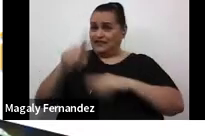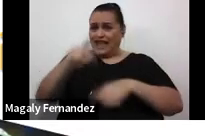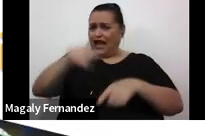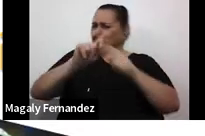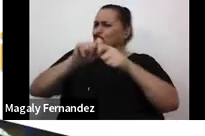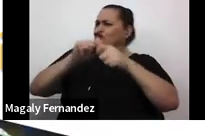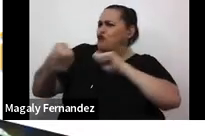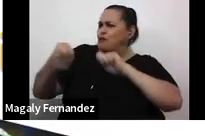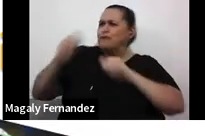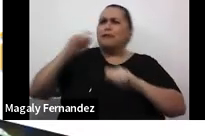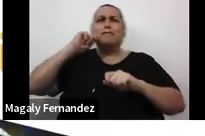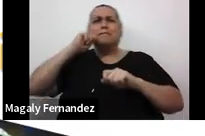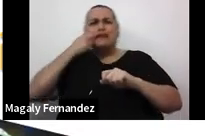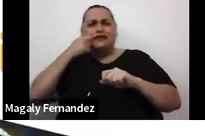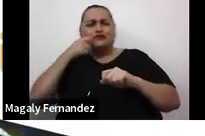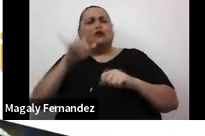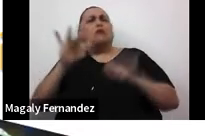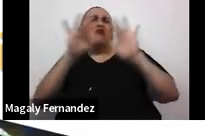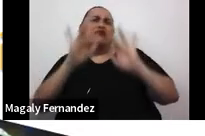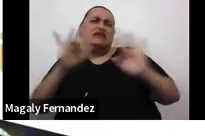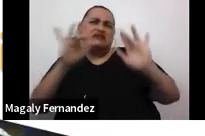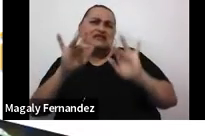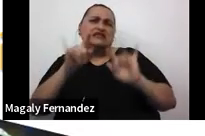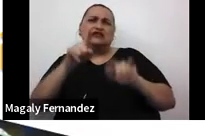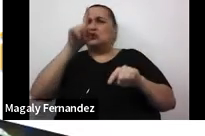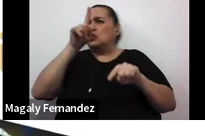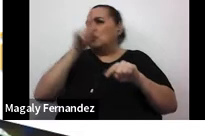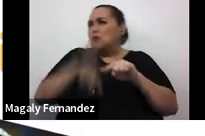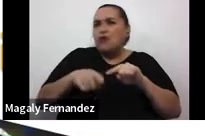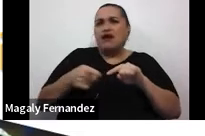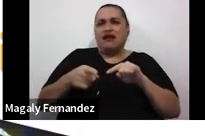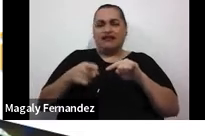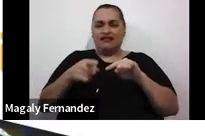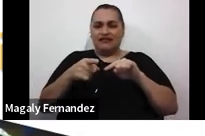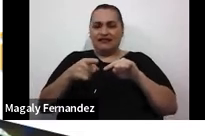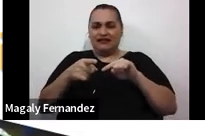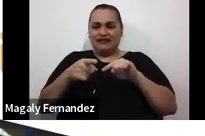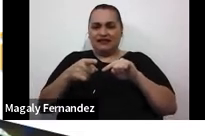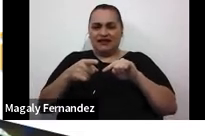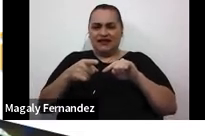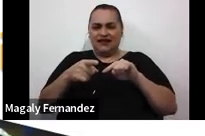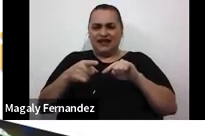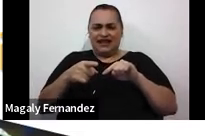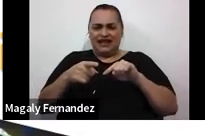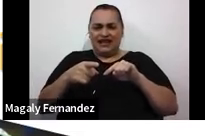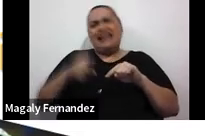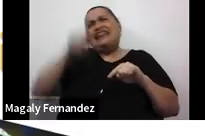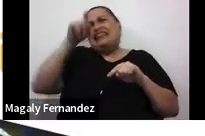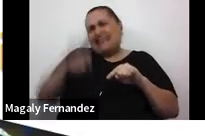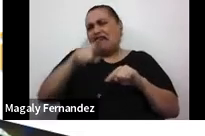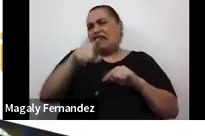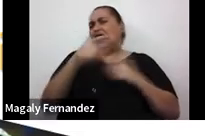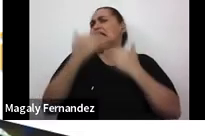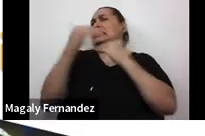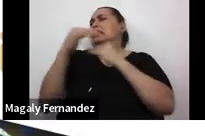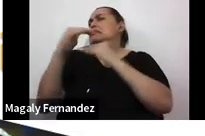esos mitos de Pobrecito de no puede hacer y de que de que tiene que que es limitarse